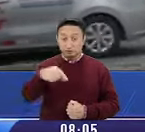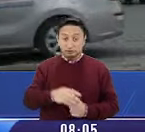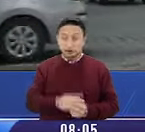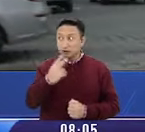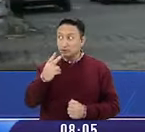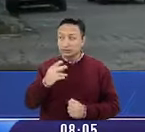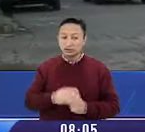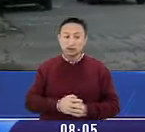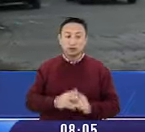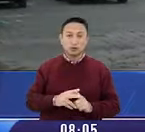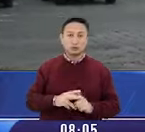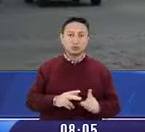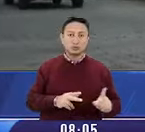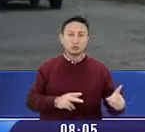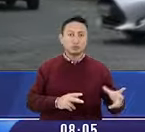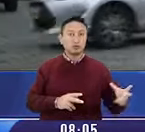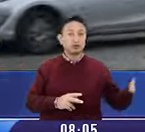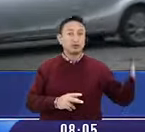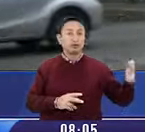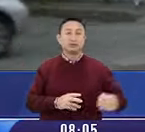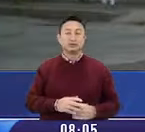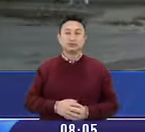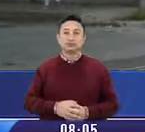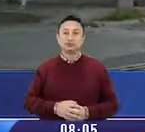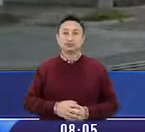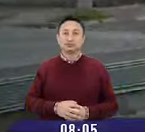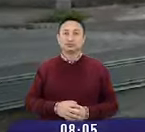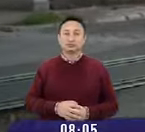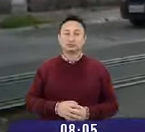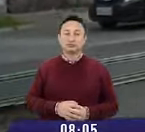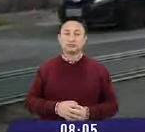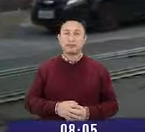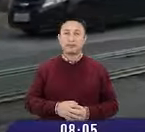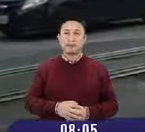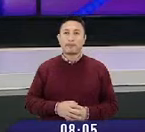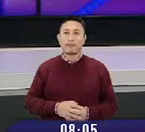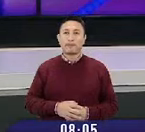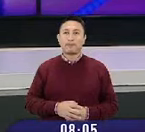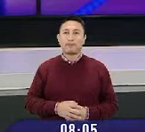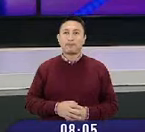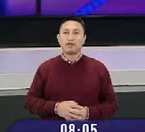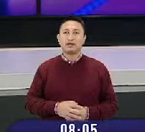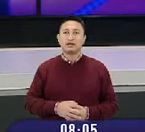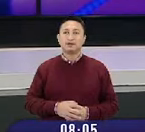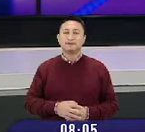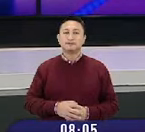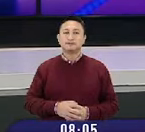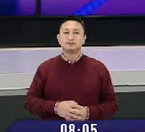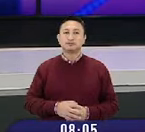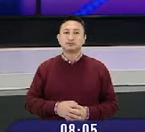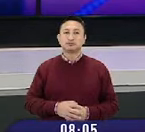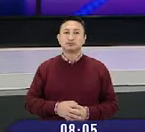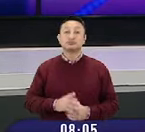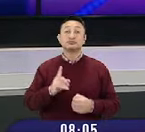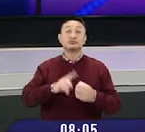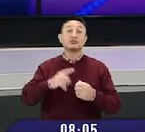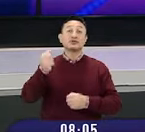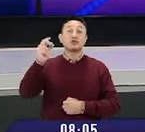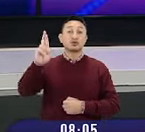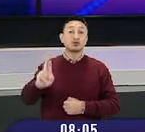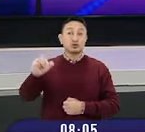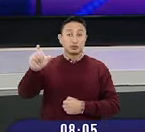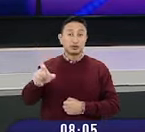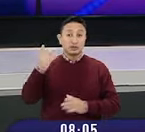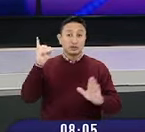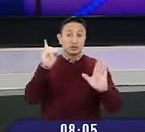tienden a irse por unos días. Informó Javier Rosero. En el sector de La Quito Sur, los vecinos denuncian